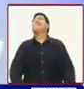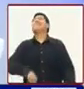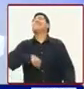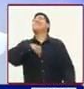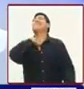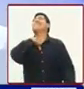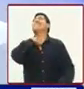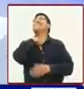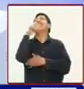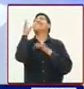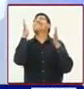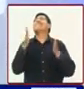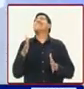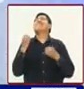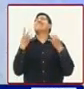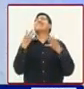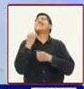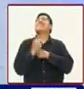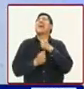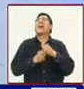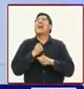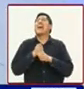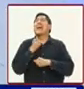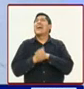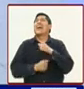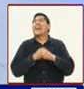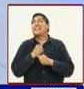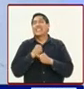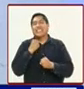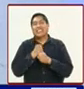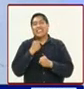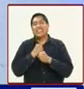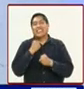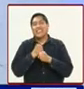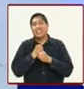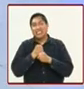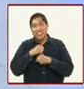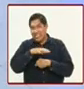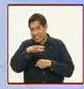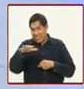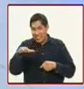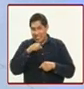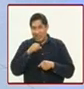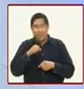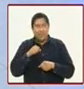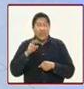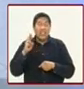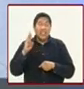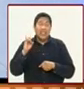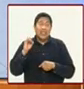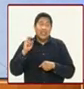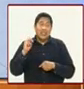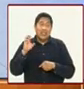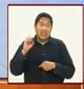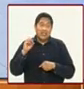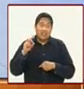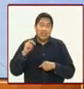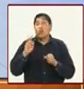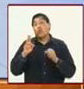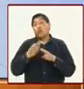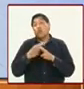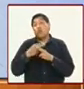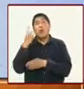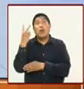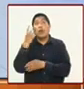Para los bolivianos, ahí está, después de tantos años y el trabajo que le puso en este ecoparque de la Rinconada, esta Victoria Boliviana, un nenúfar el